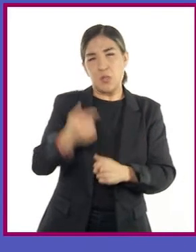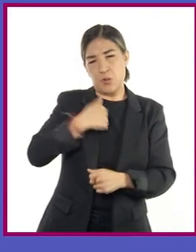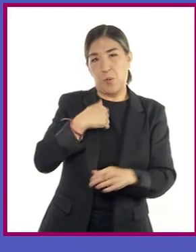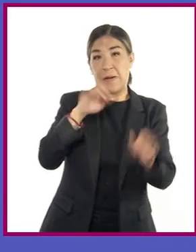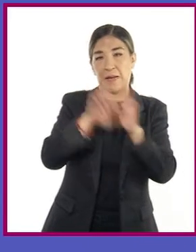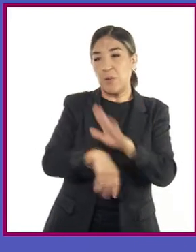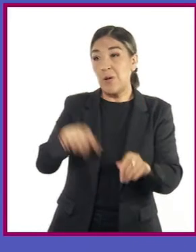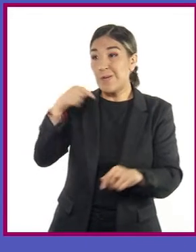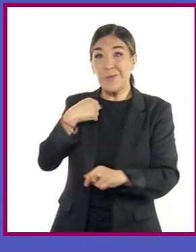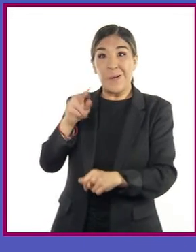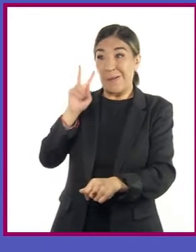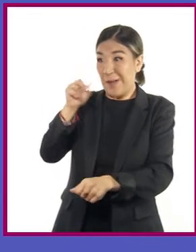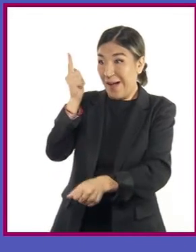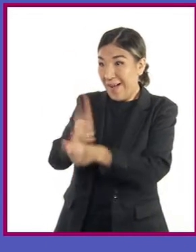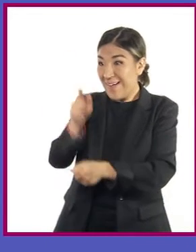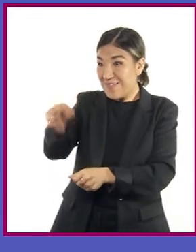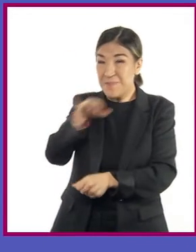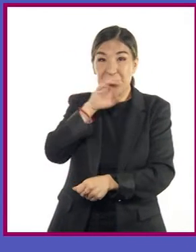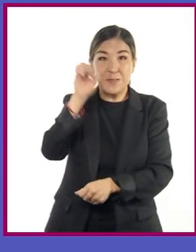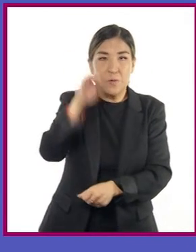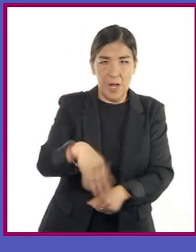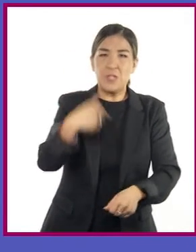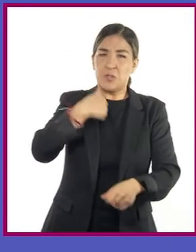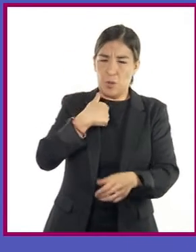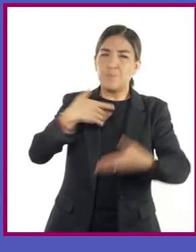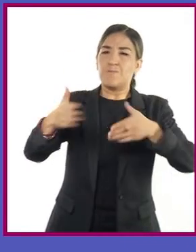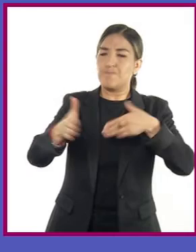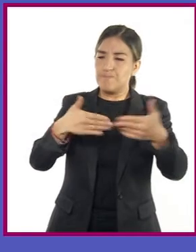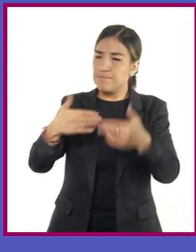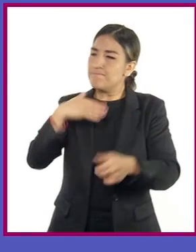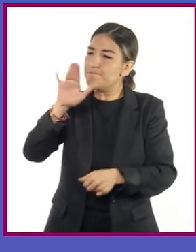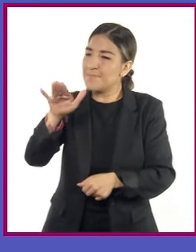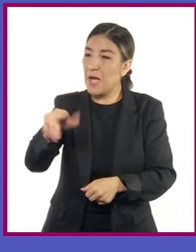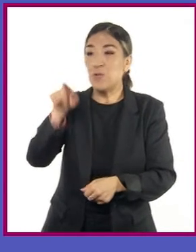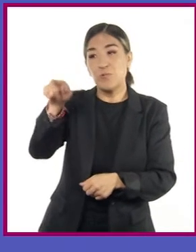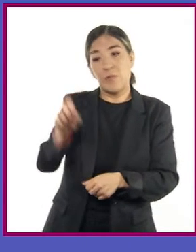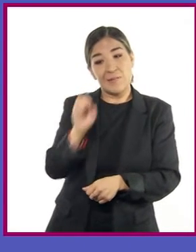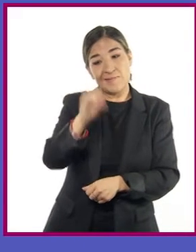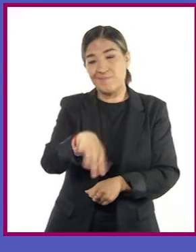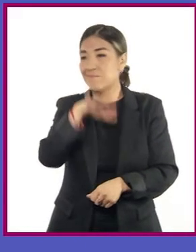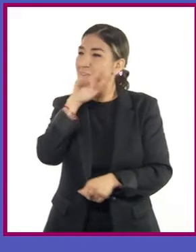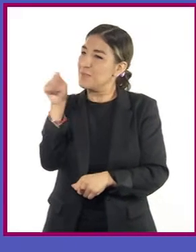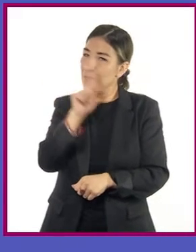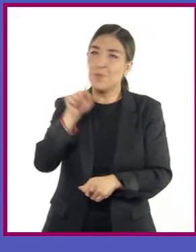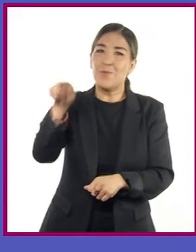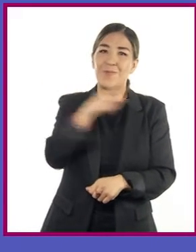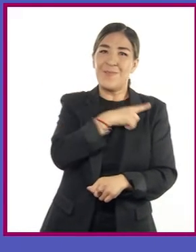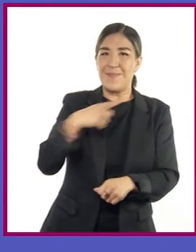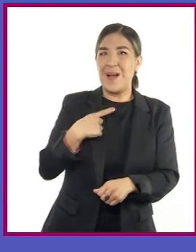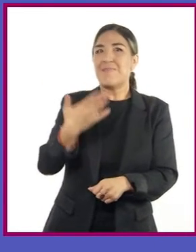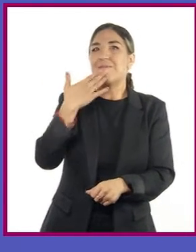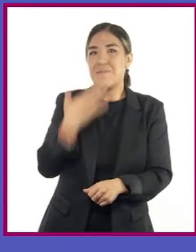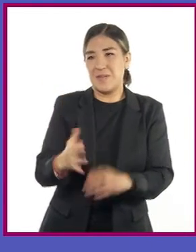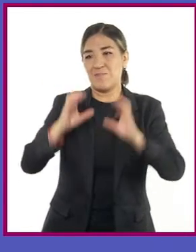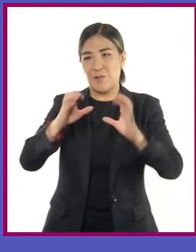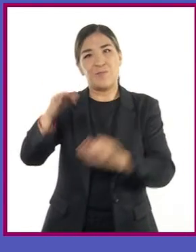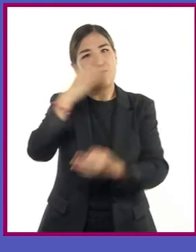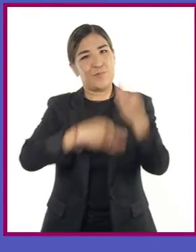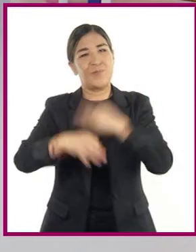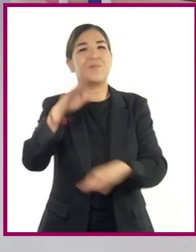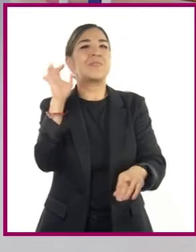que recogiera la basura que tiró, haciéndole ver que su conducta nos afecta a todos. Me parece una buena